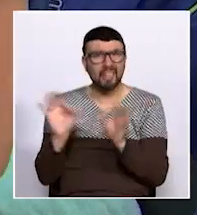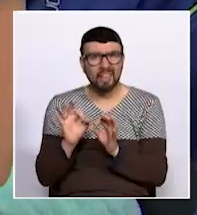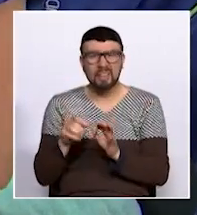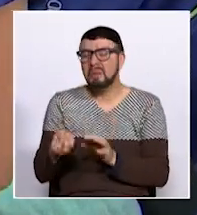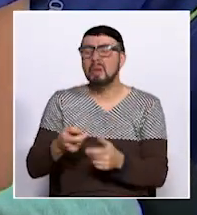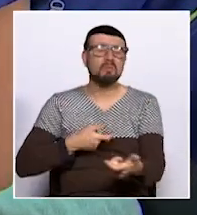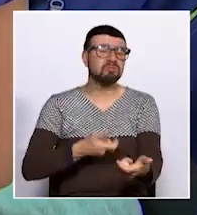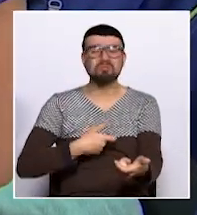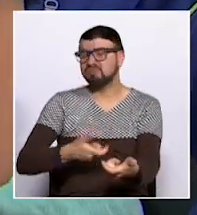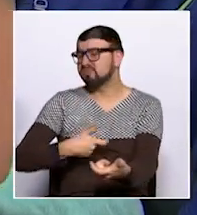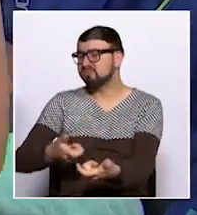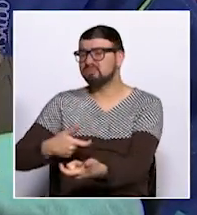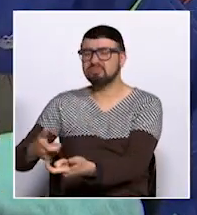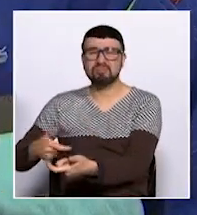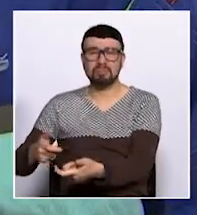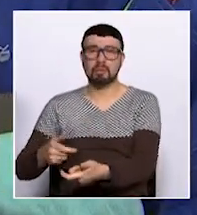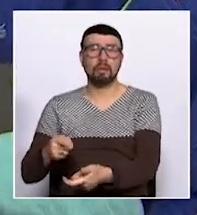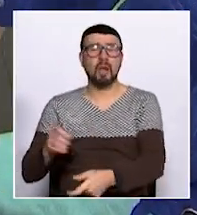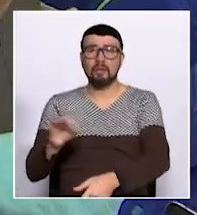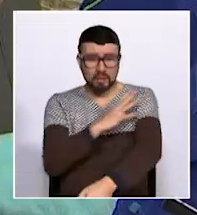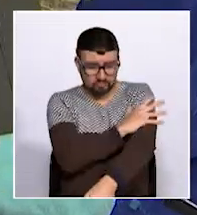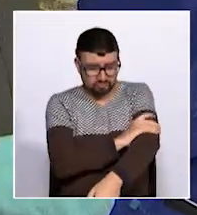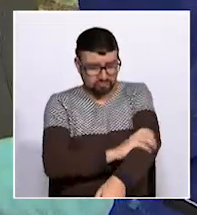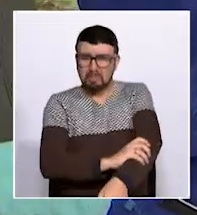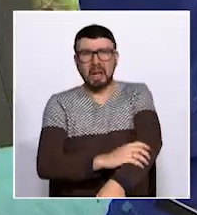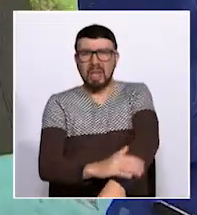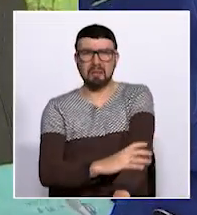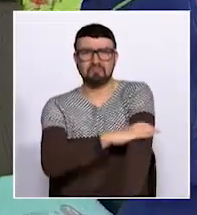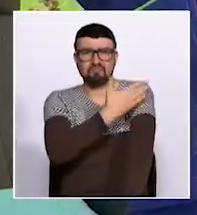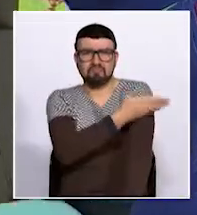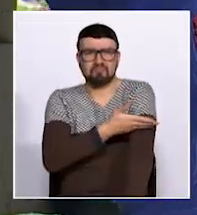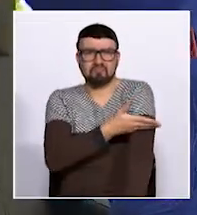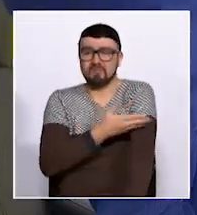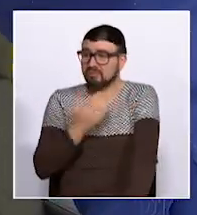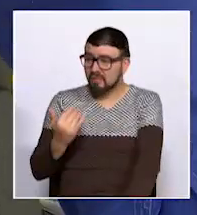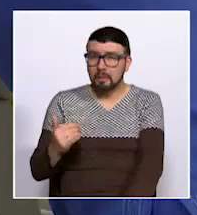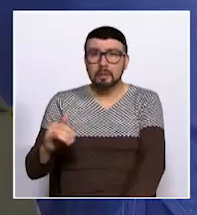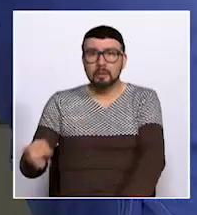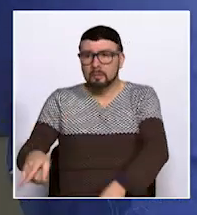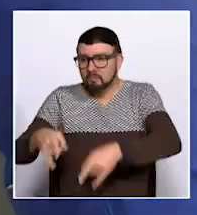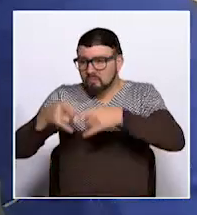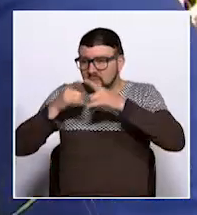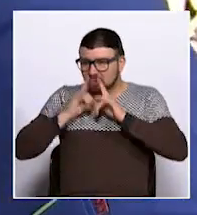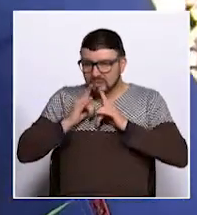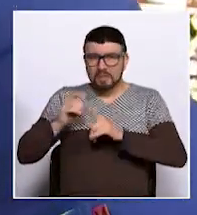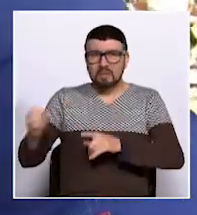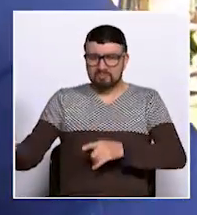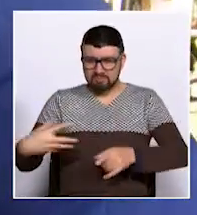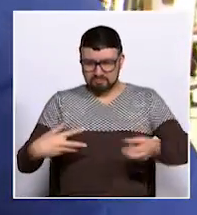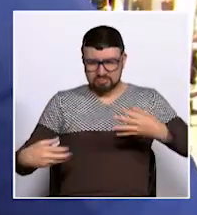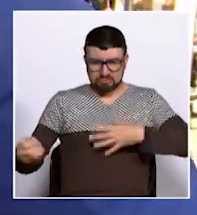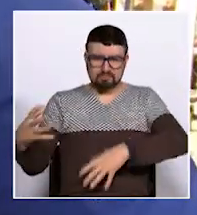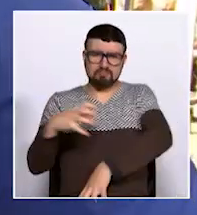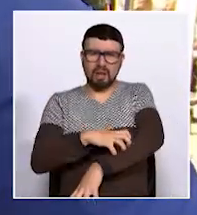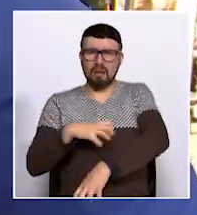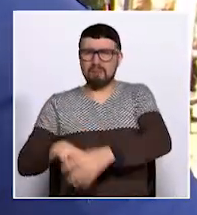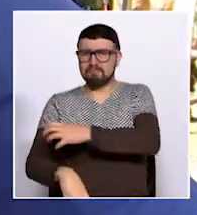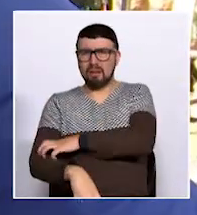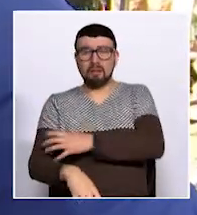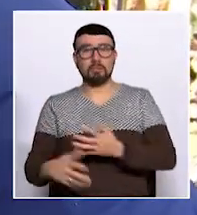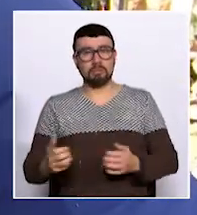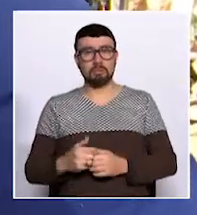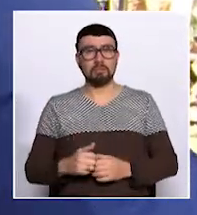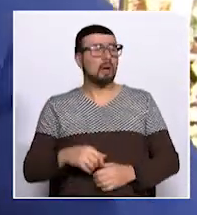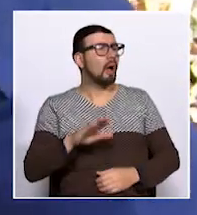tapabocas, no usan unas mangas largas, lo que hacen es absorber todos estos químicos y resulta que vienen por un dolor de rodilla.